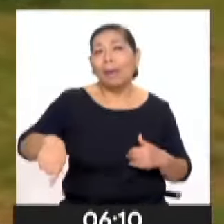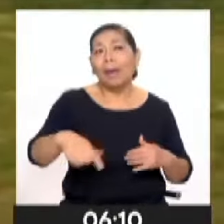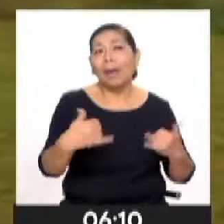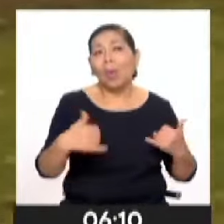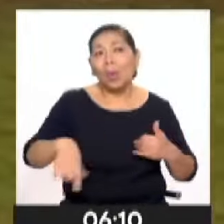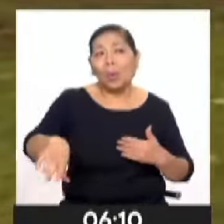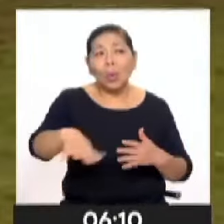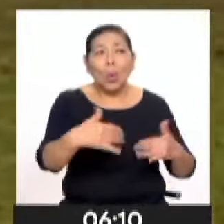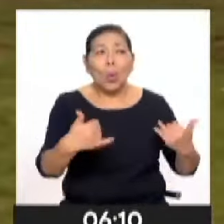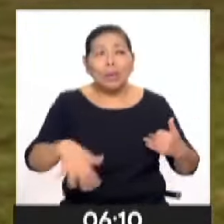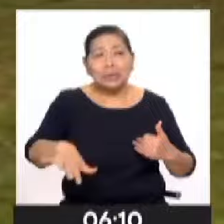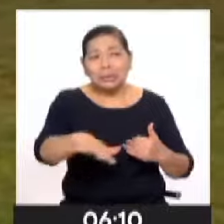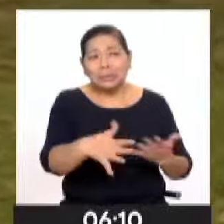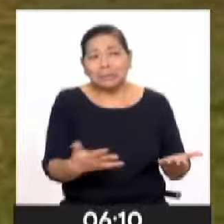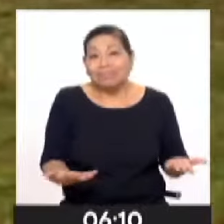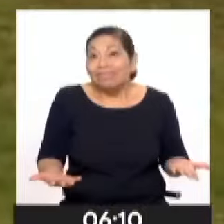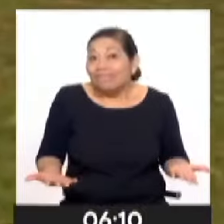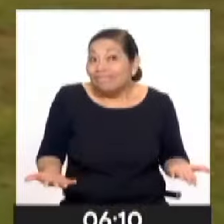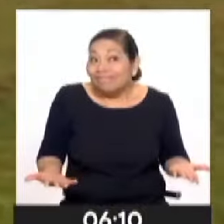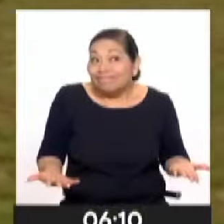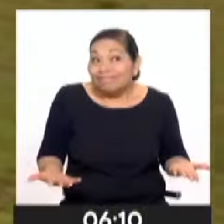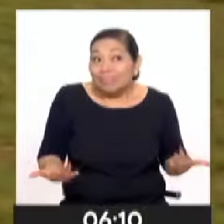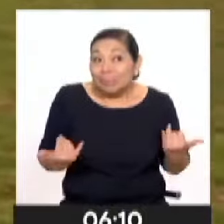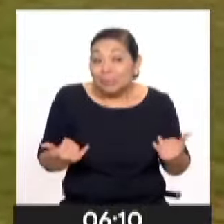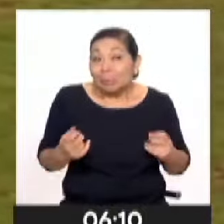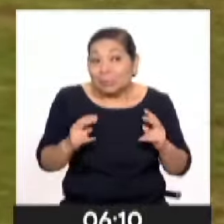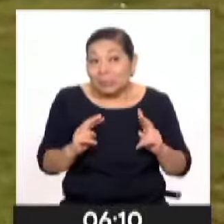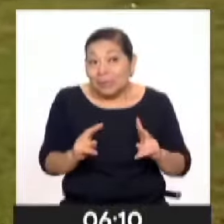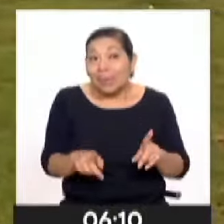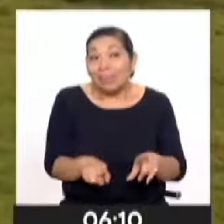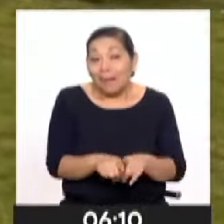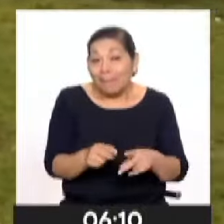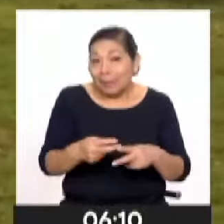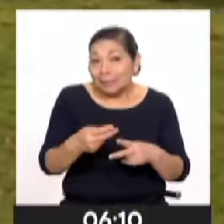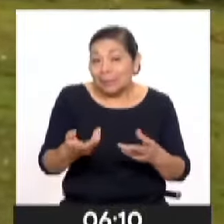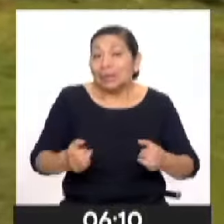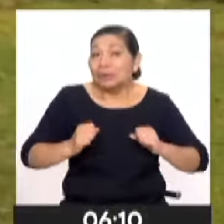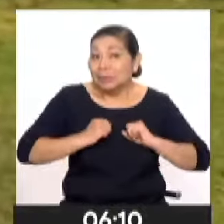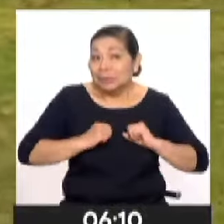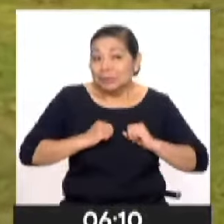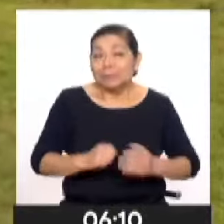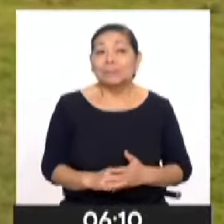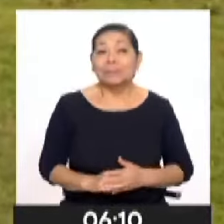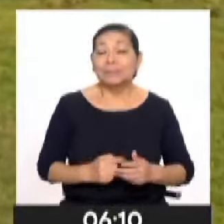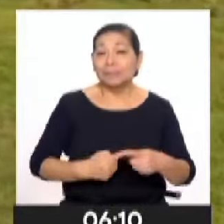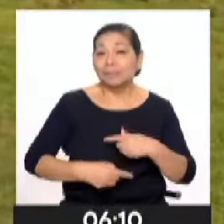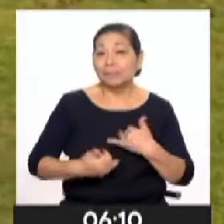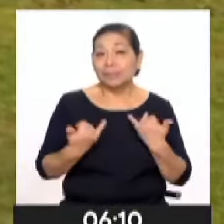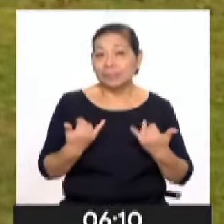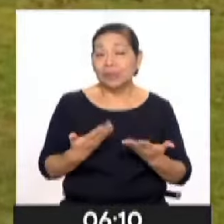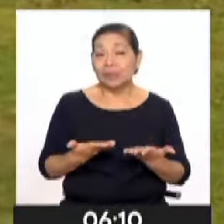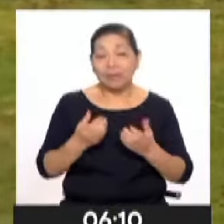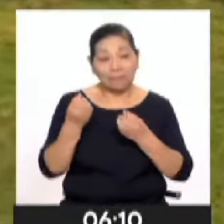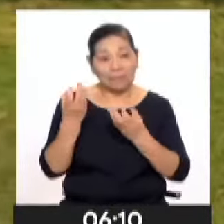pequeños y también pues acá podemos ver también a los vecinos ejercitándose nosotros retornamos estudios con esta